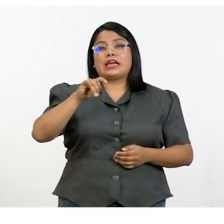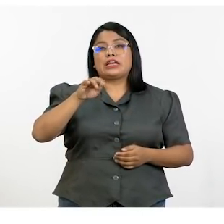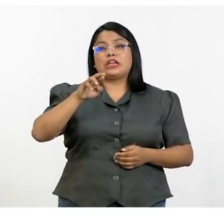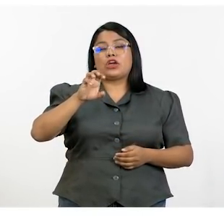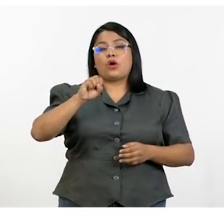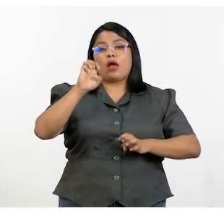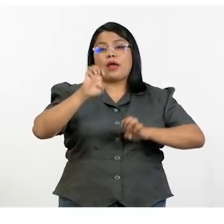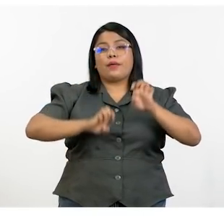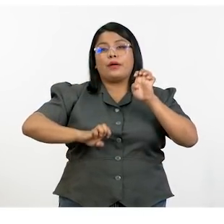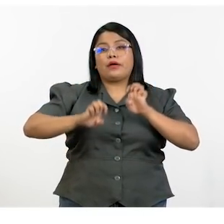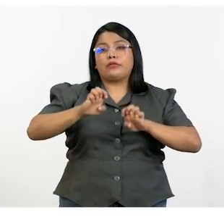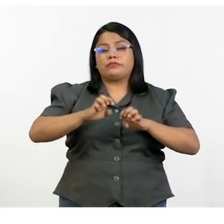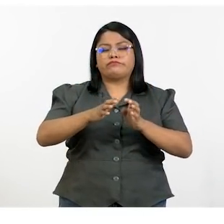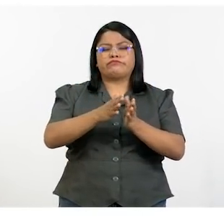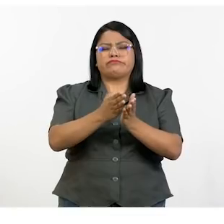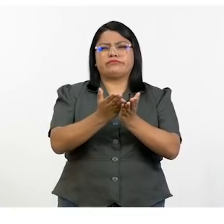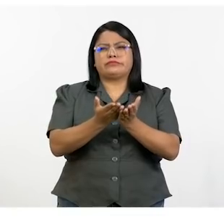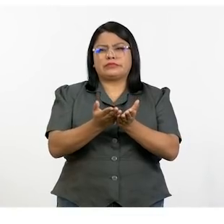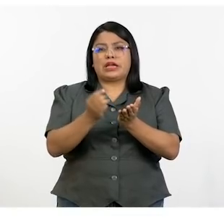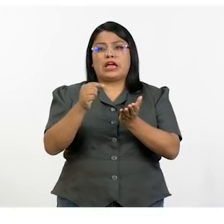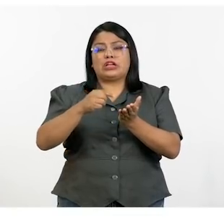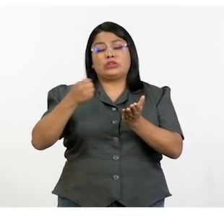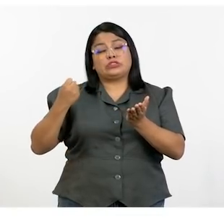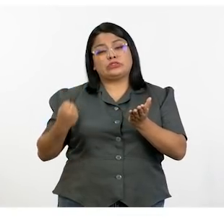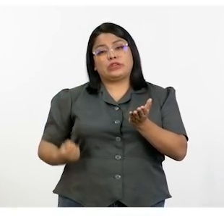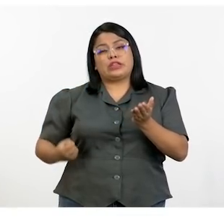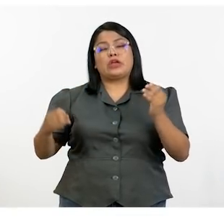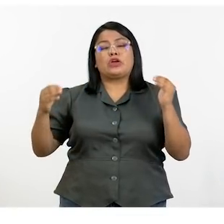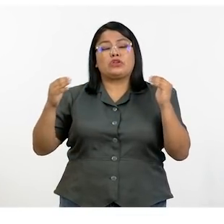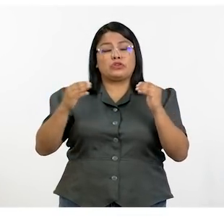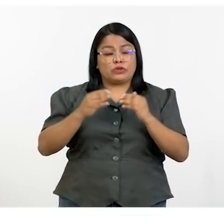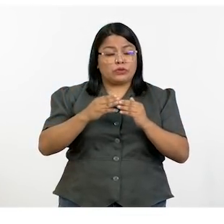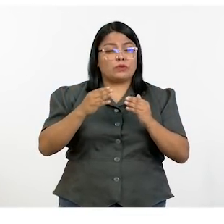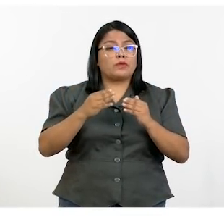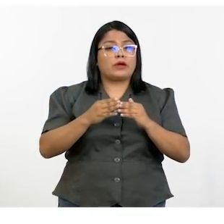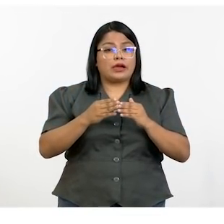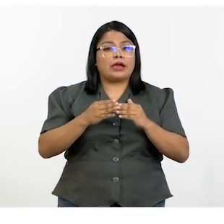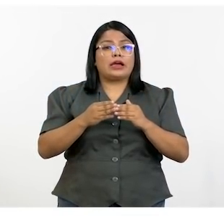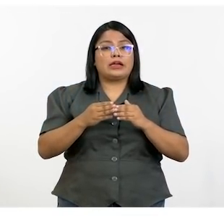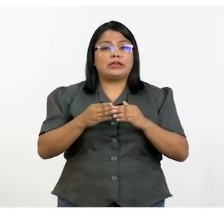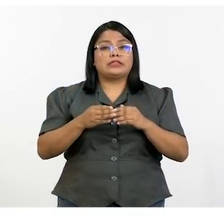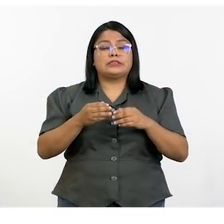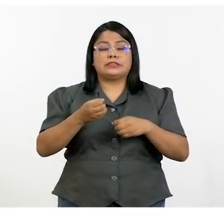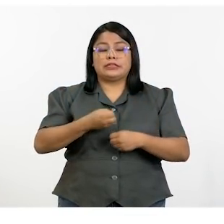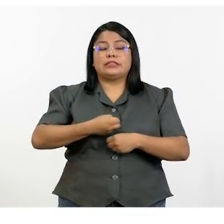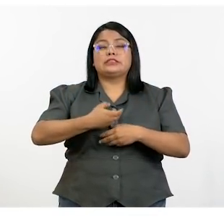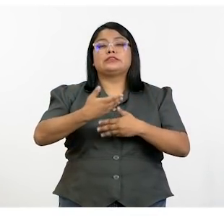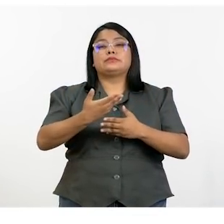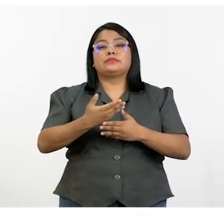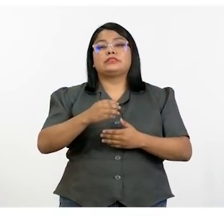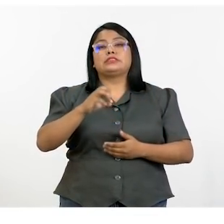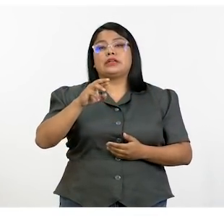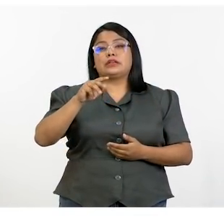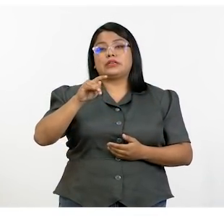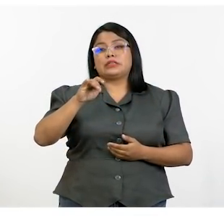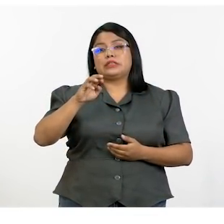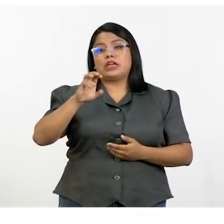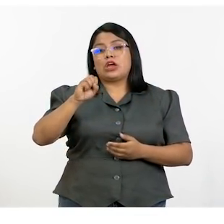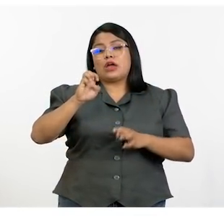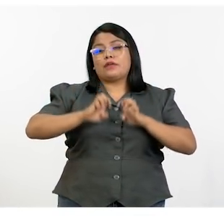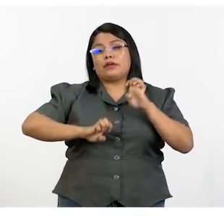evaluación. Y en el libro de texto al estudiantado también se le proporcionan los criterios de evaluación.